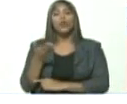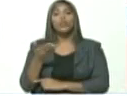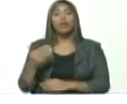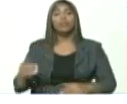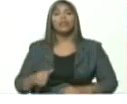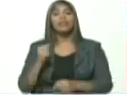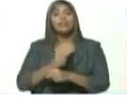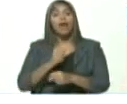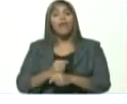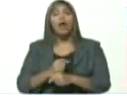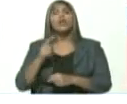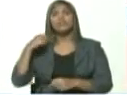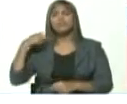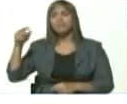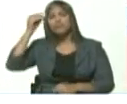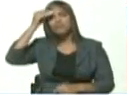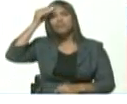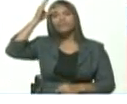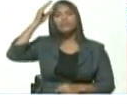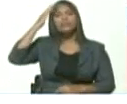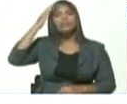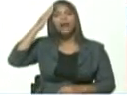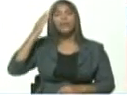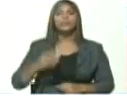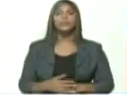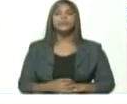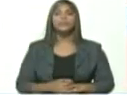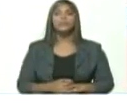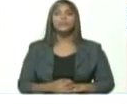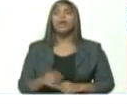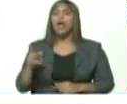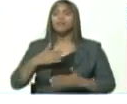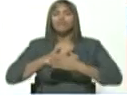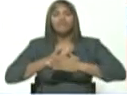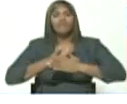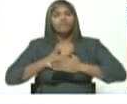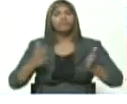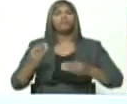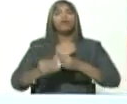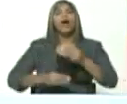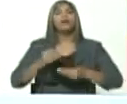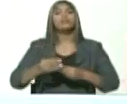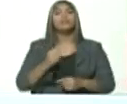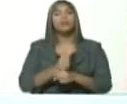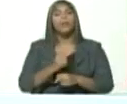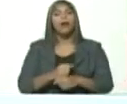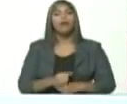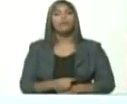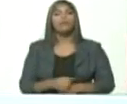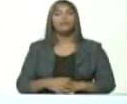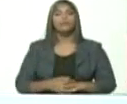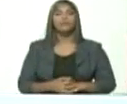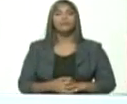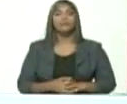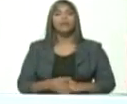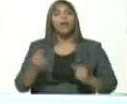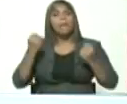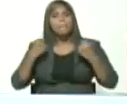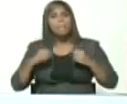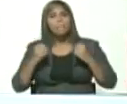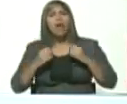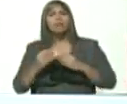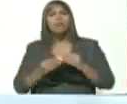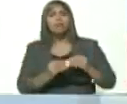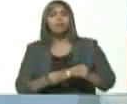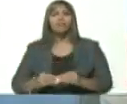Tiene el conocimiento. Tiene la disposición. Tiene la capacidad práctica de